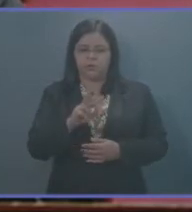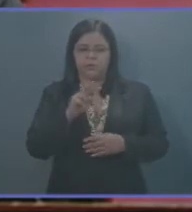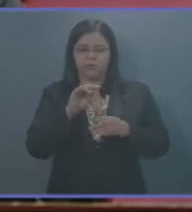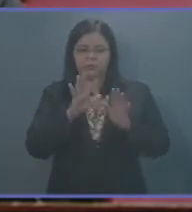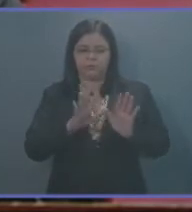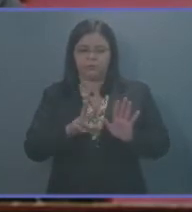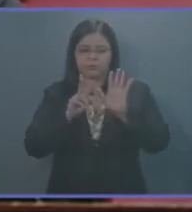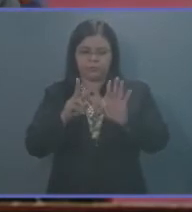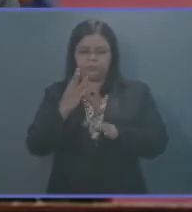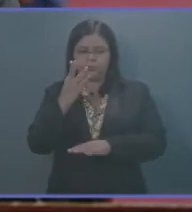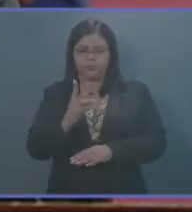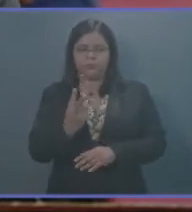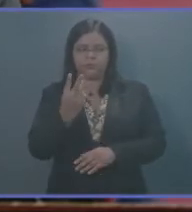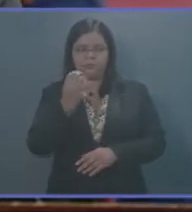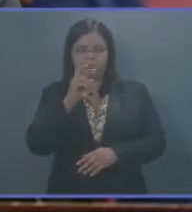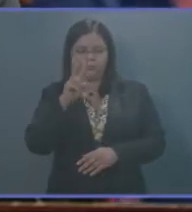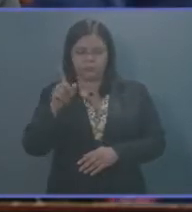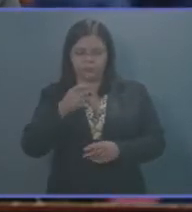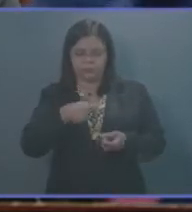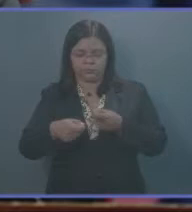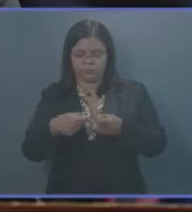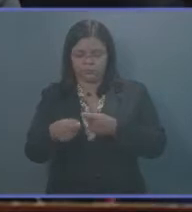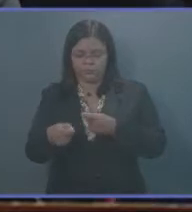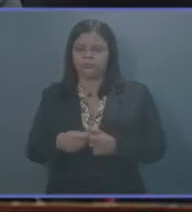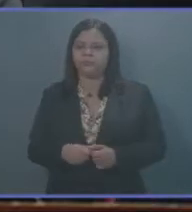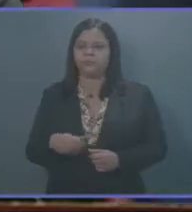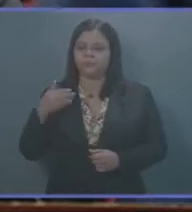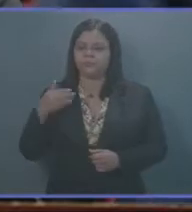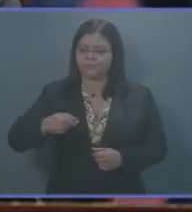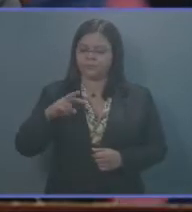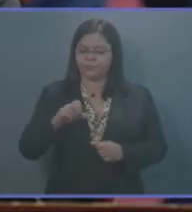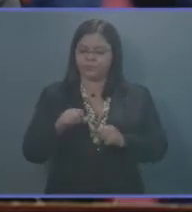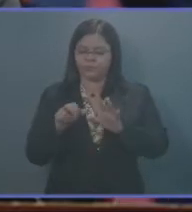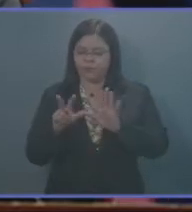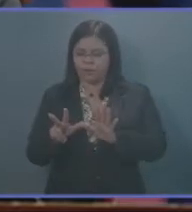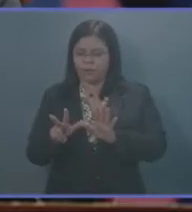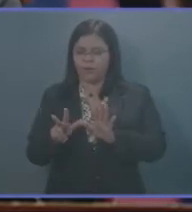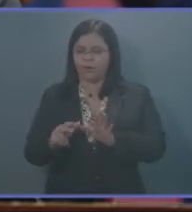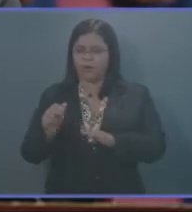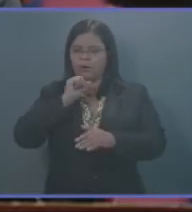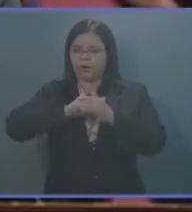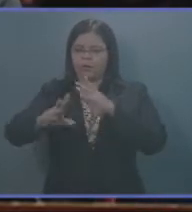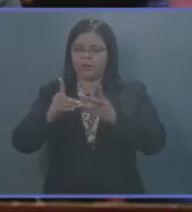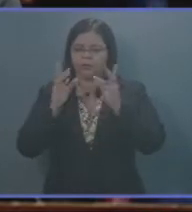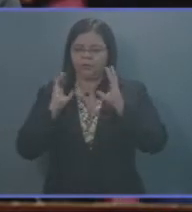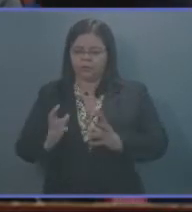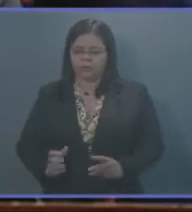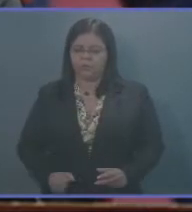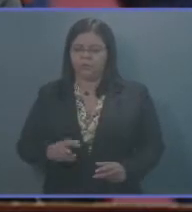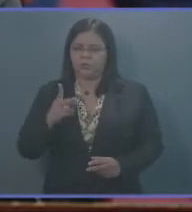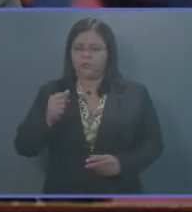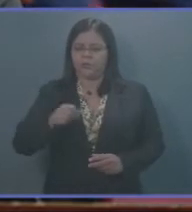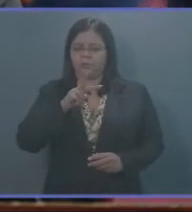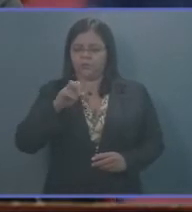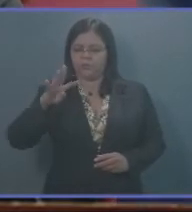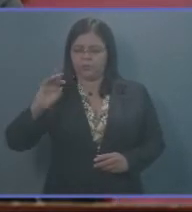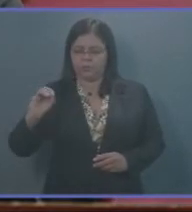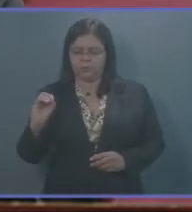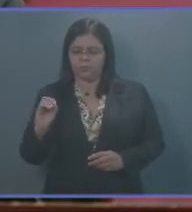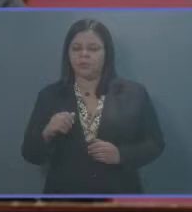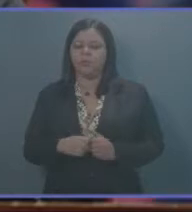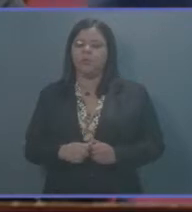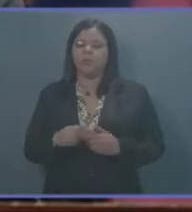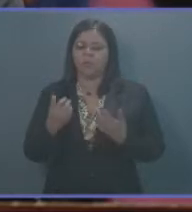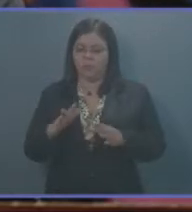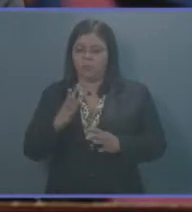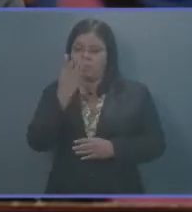217 de fecha 21 de diciembre de 2018, publicado en el Diario Oficial número 240, tomo 421,